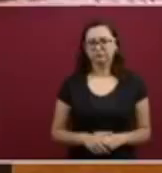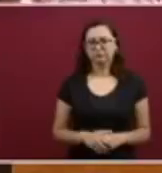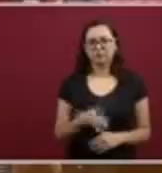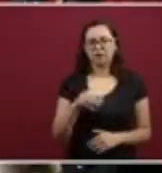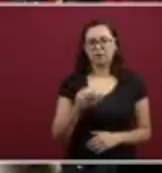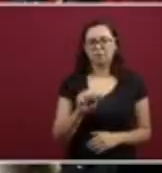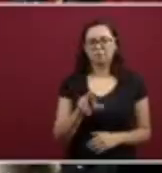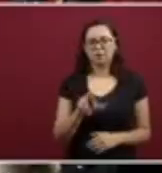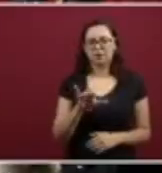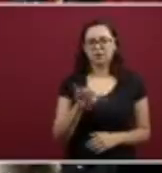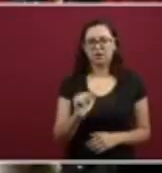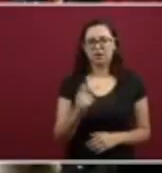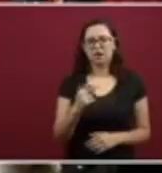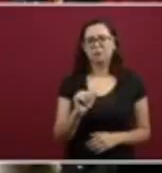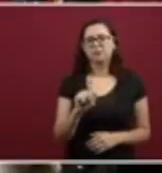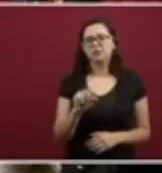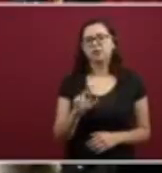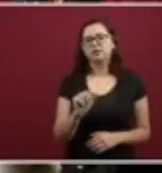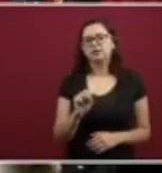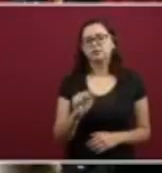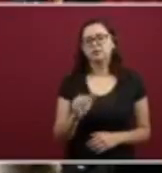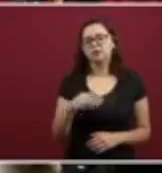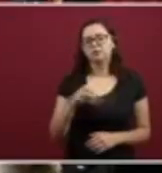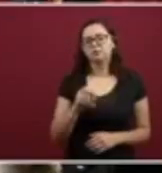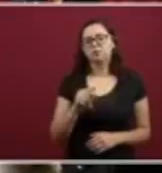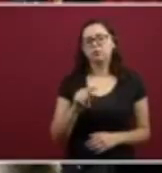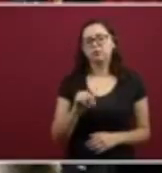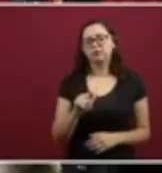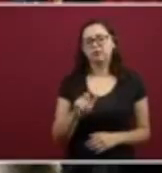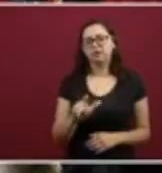María Pedraza Montiel.